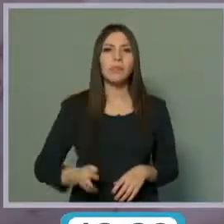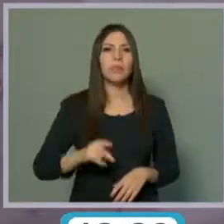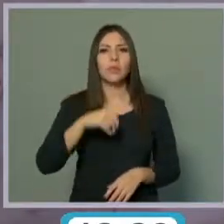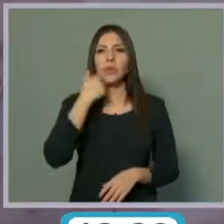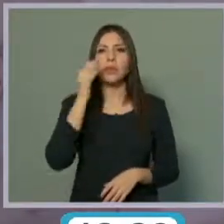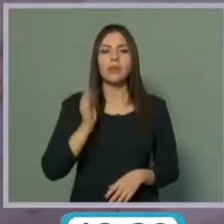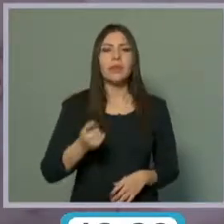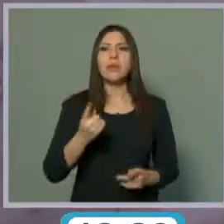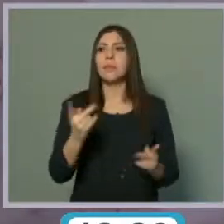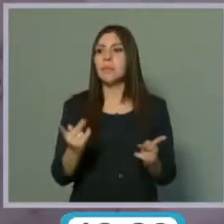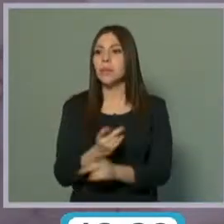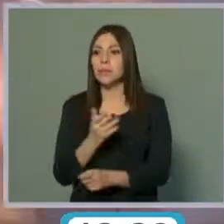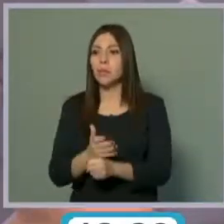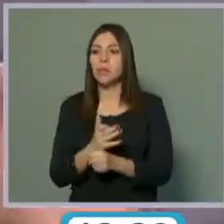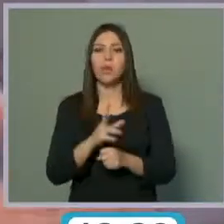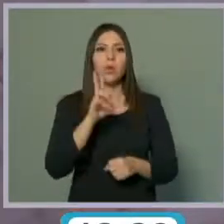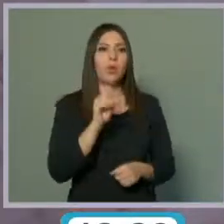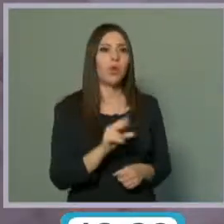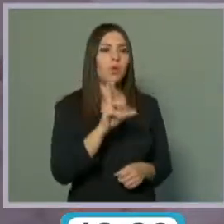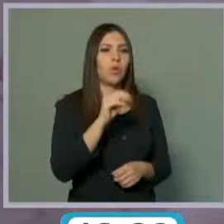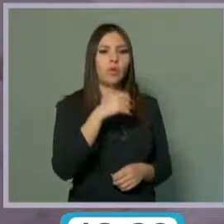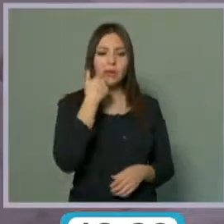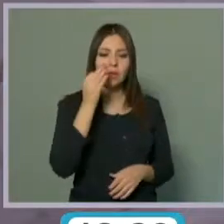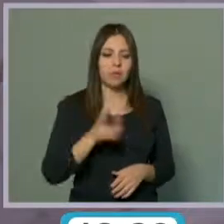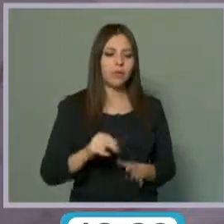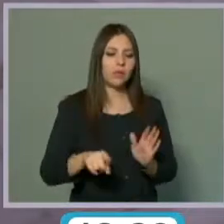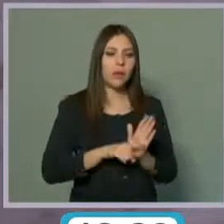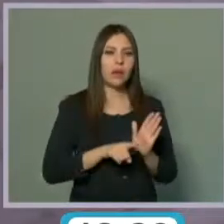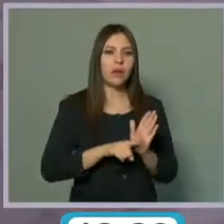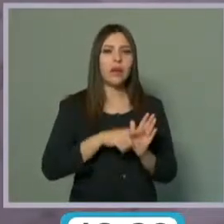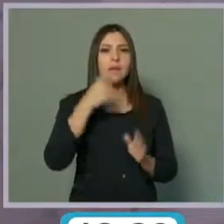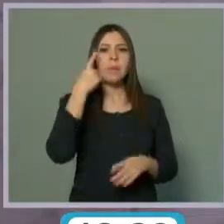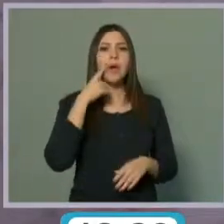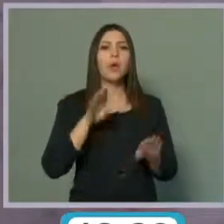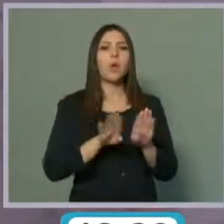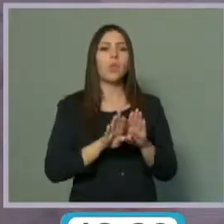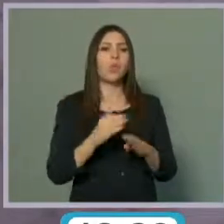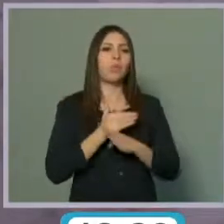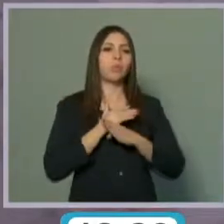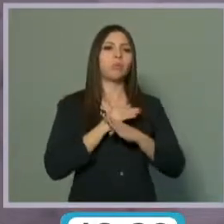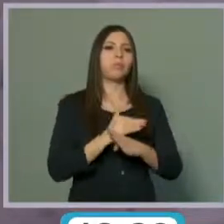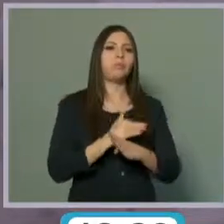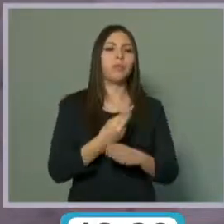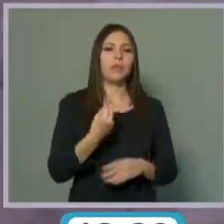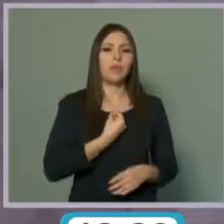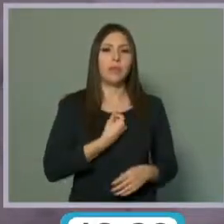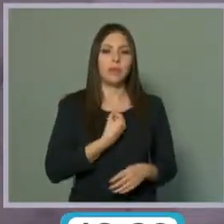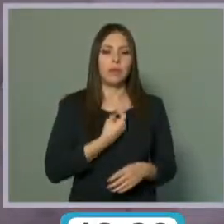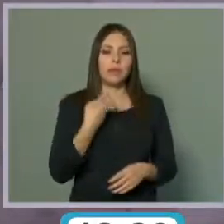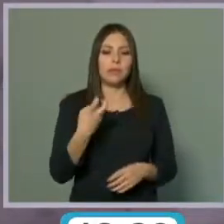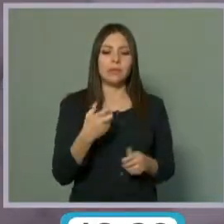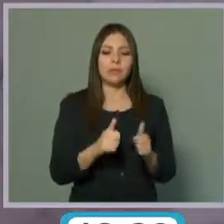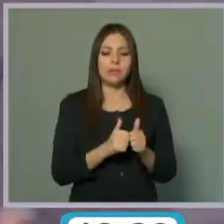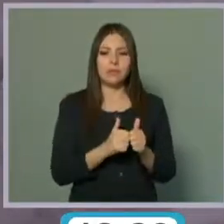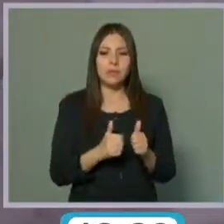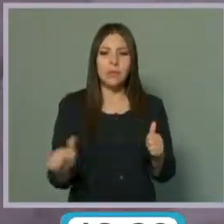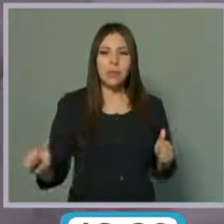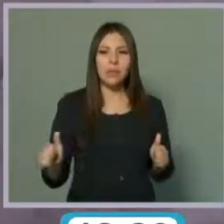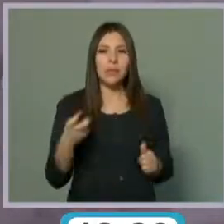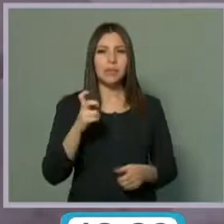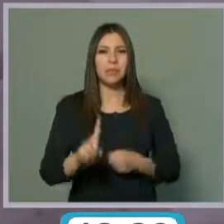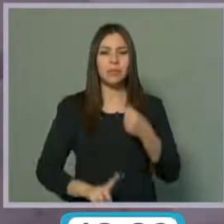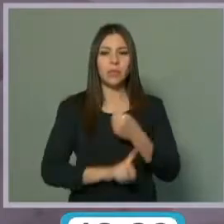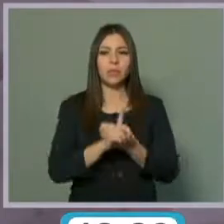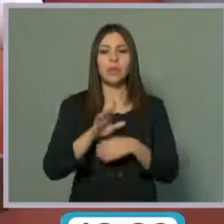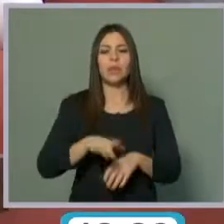lo que está pasando, te haces de la vista gorda, justamente para protegerte, ¿no? Para sobrevivir ante esta pérdida y esta crisis,